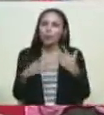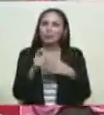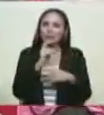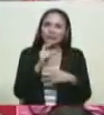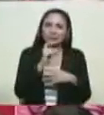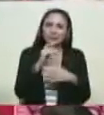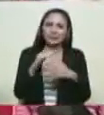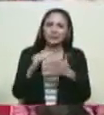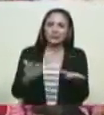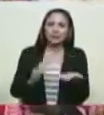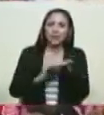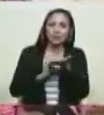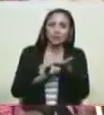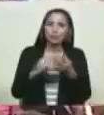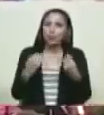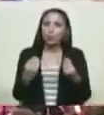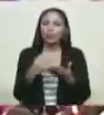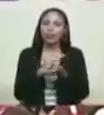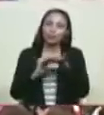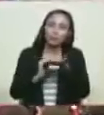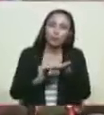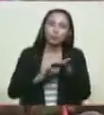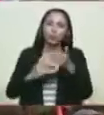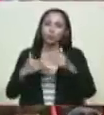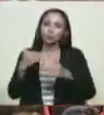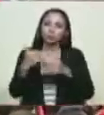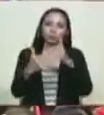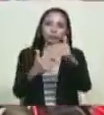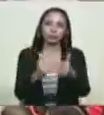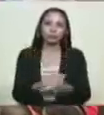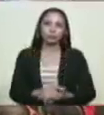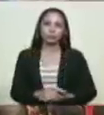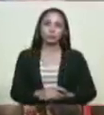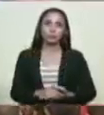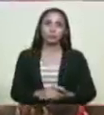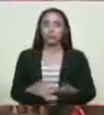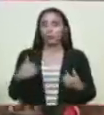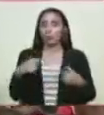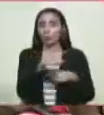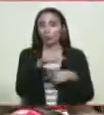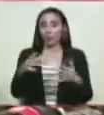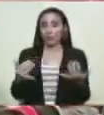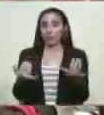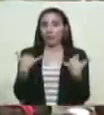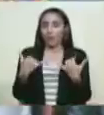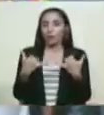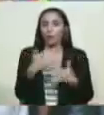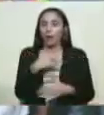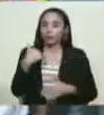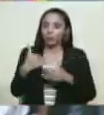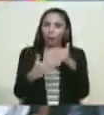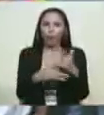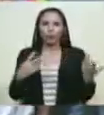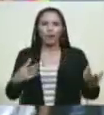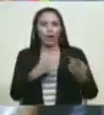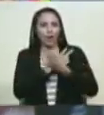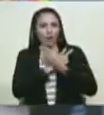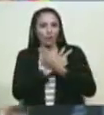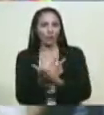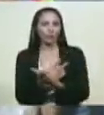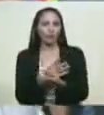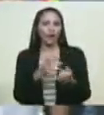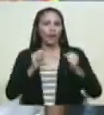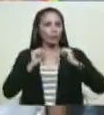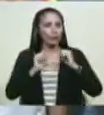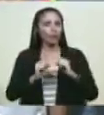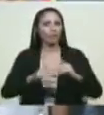dificultades como ustedes las enfrentan, con valentía diaria, con